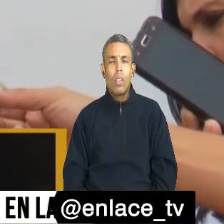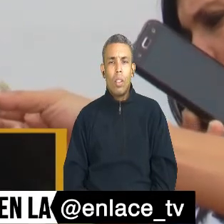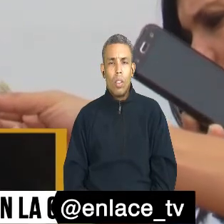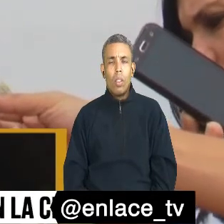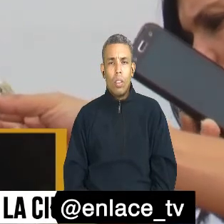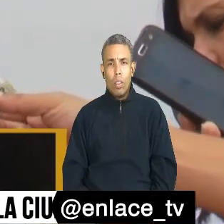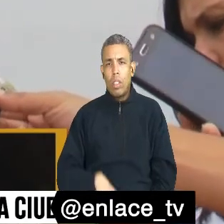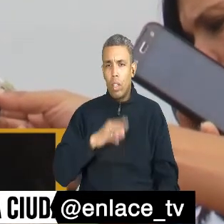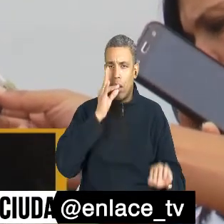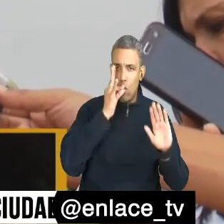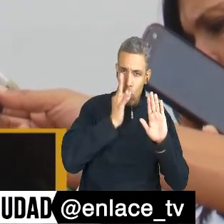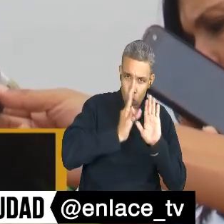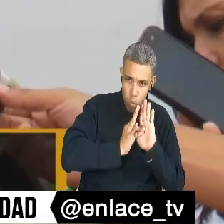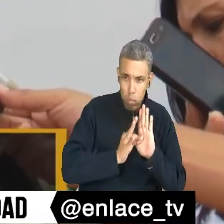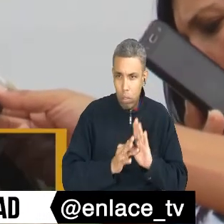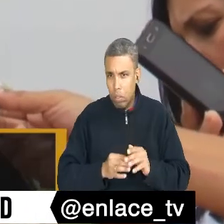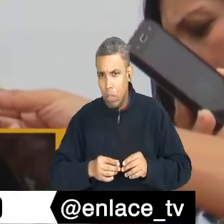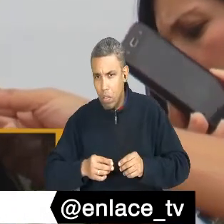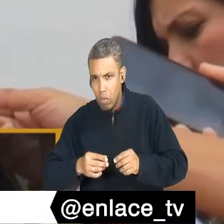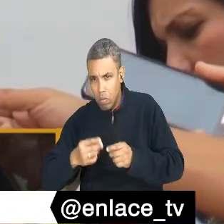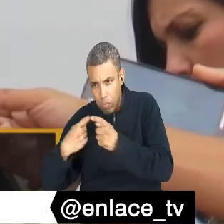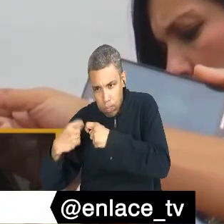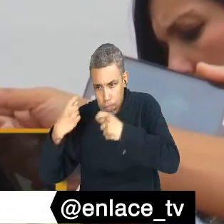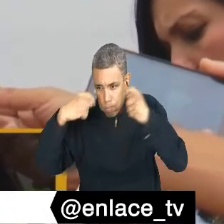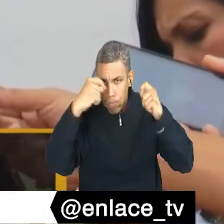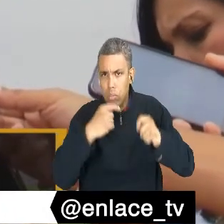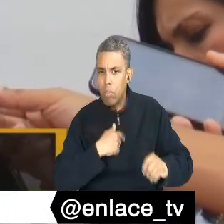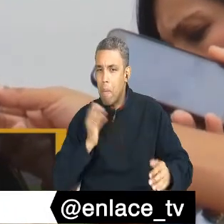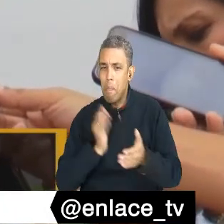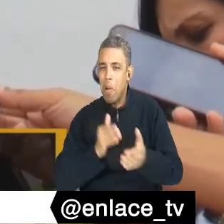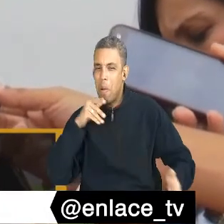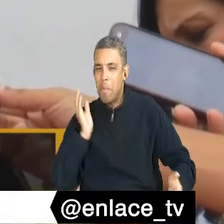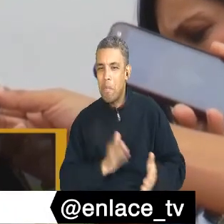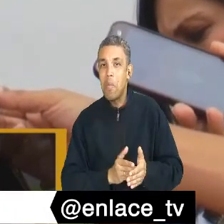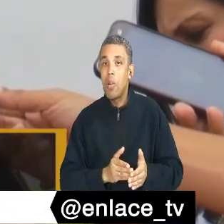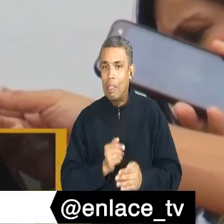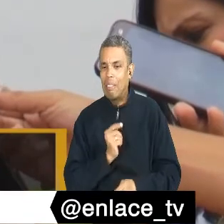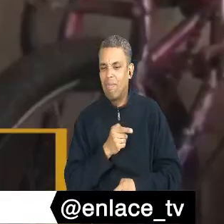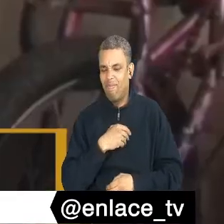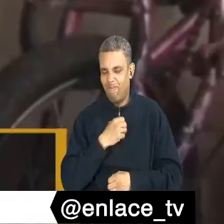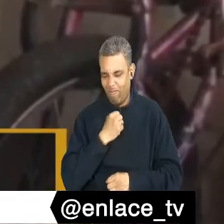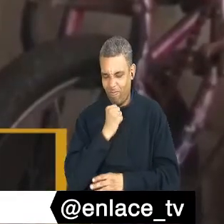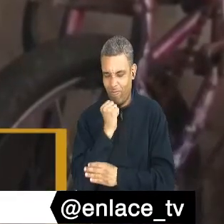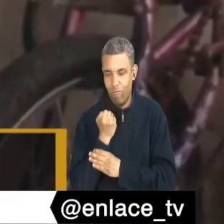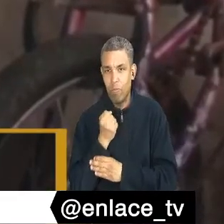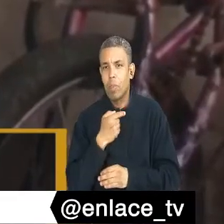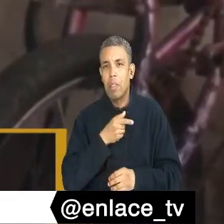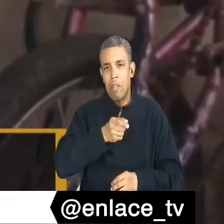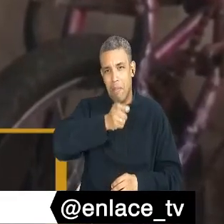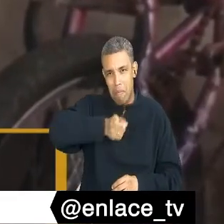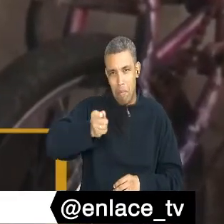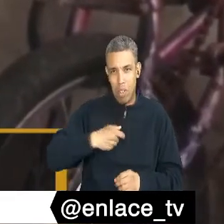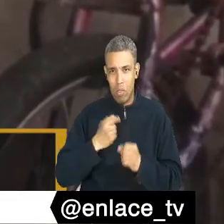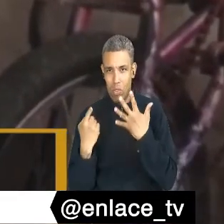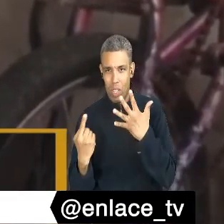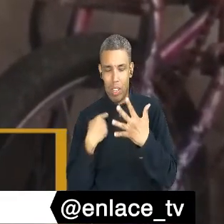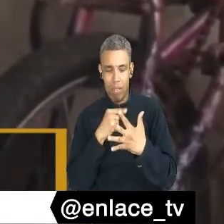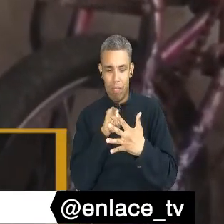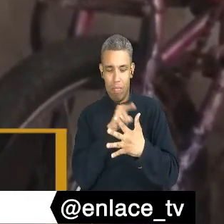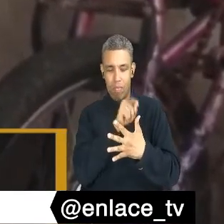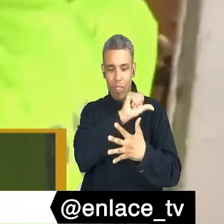Barrancabermeja. De esos 3 allanamientos tenemos como resultado 6 capturas en flagrancia, entre esas 2 mujeres, una